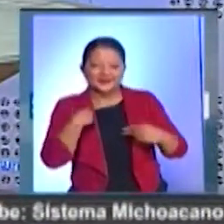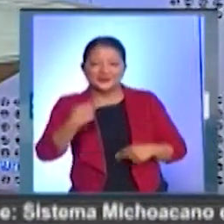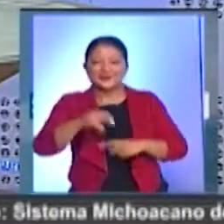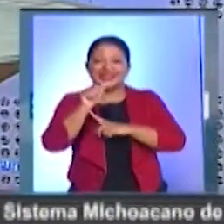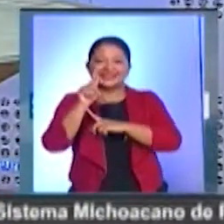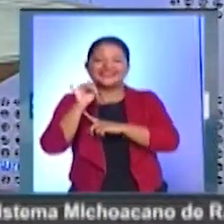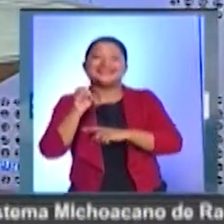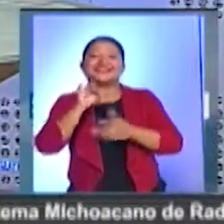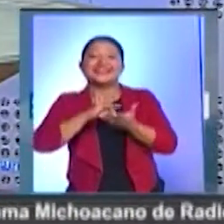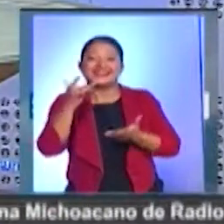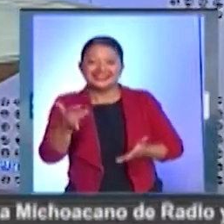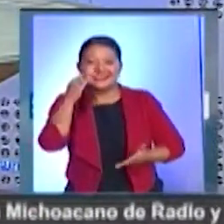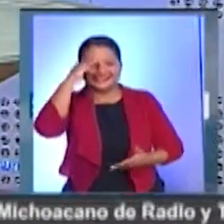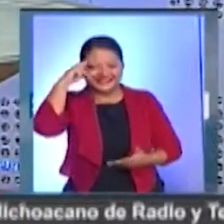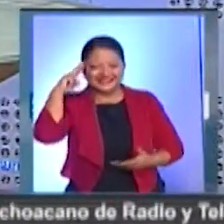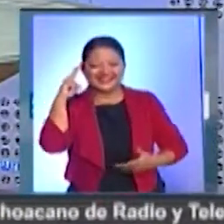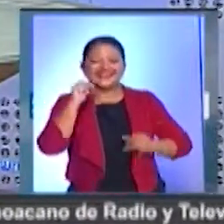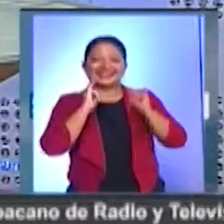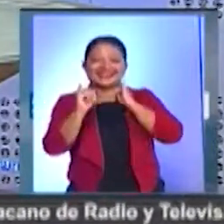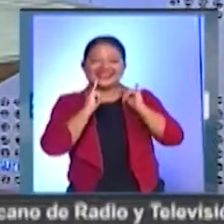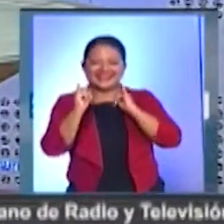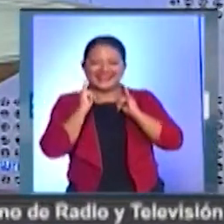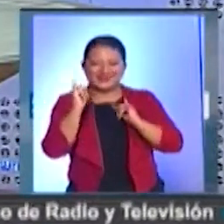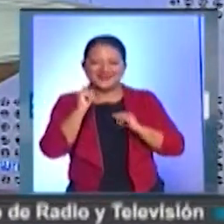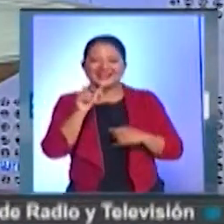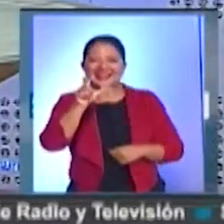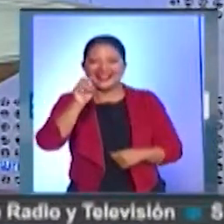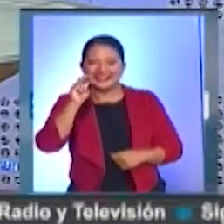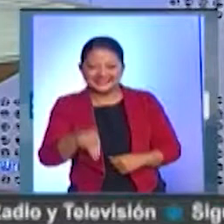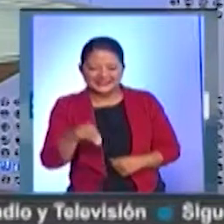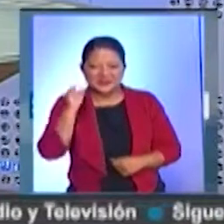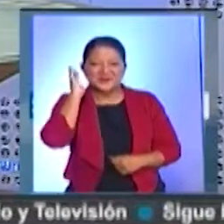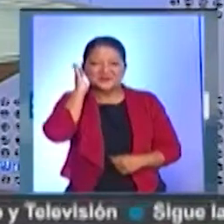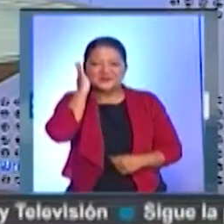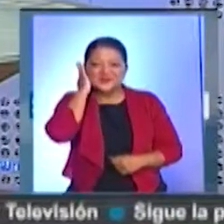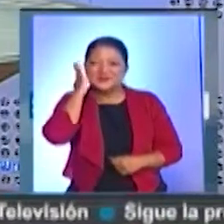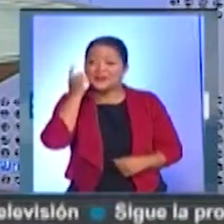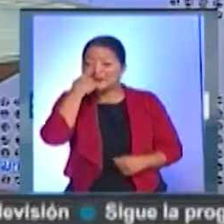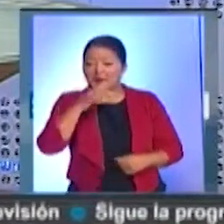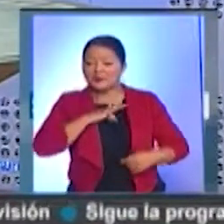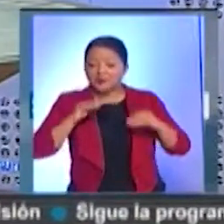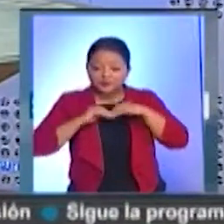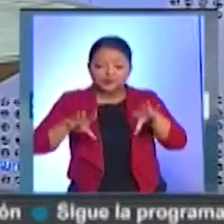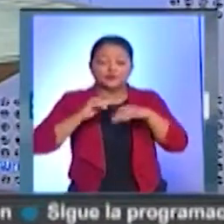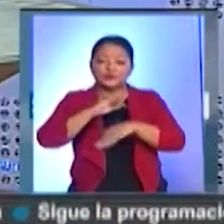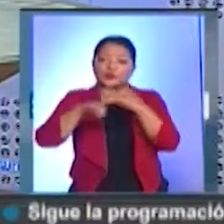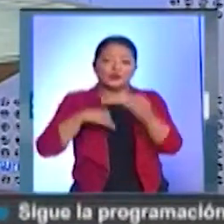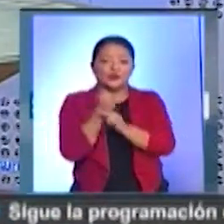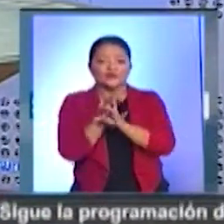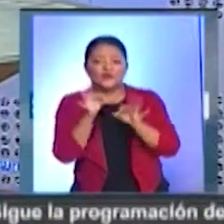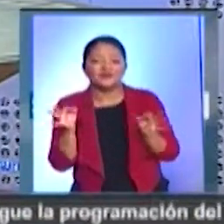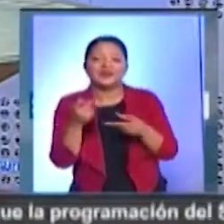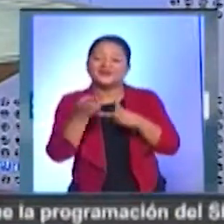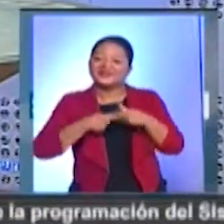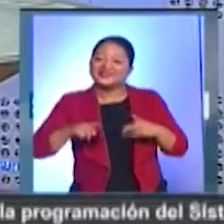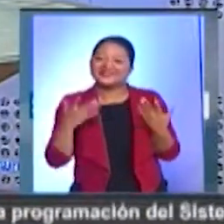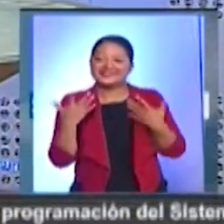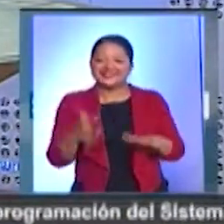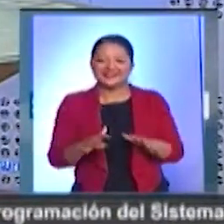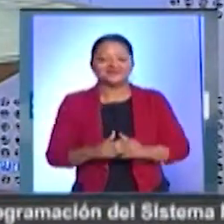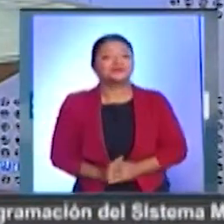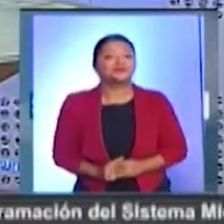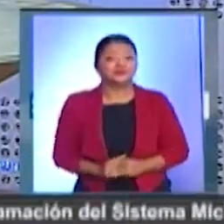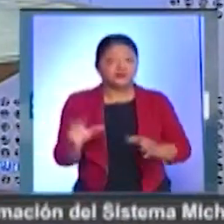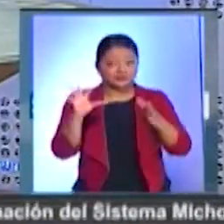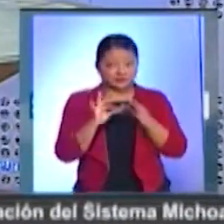compañera elena torres intérprete de la lengua de señas mexicana que está con nosotros para llevarle toda la información y vamos a comenzar le platico